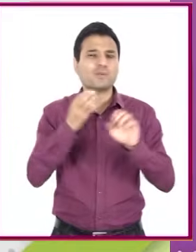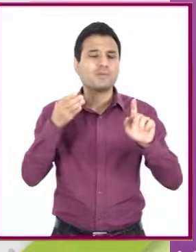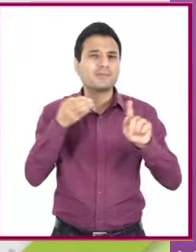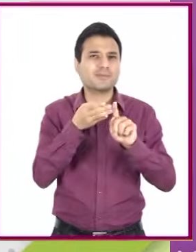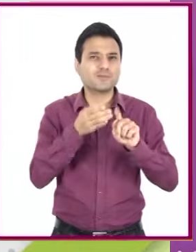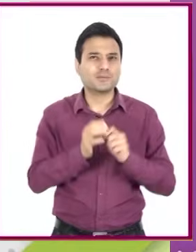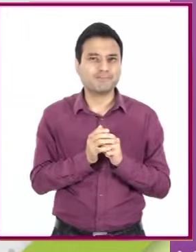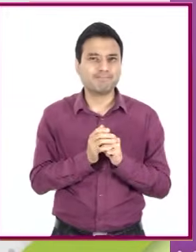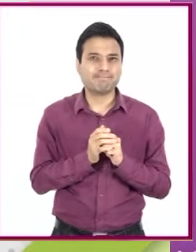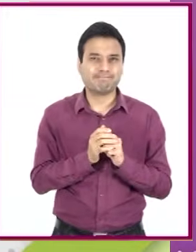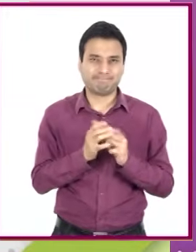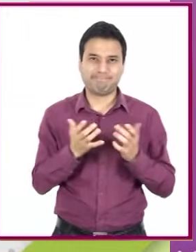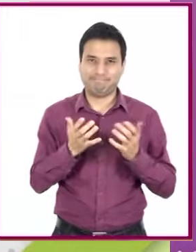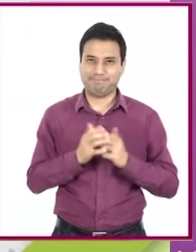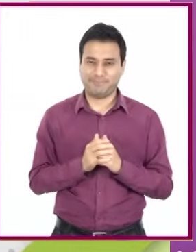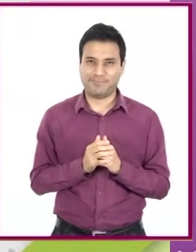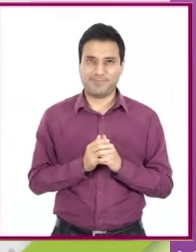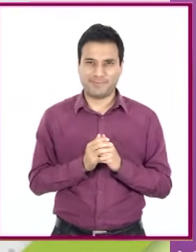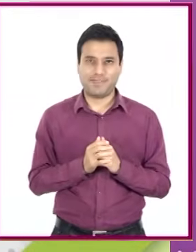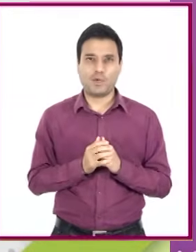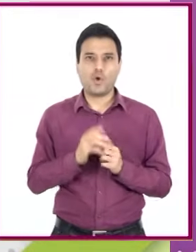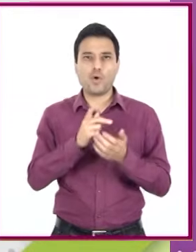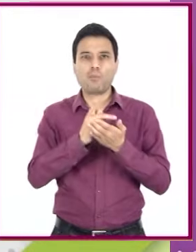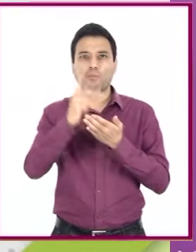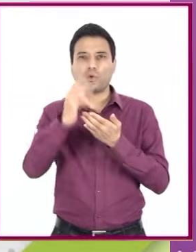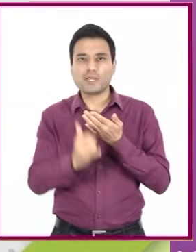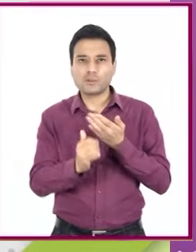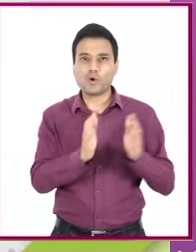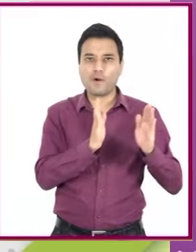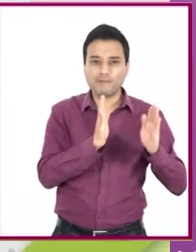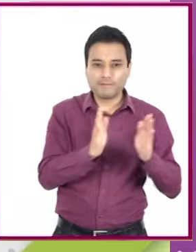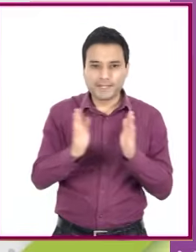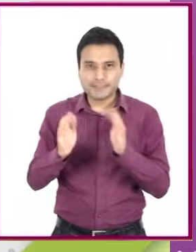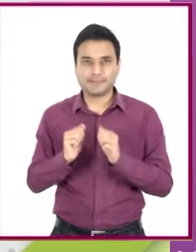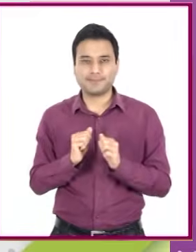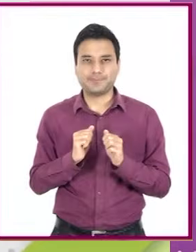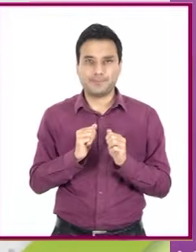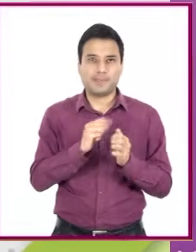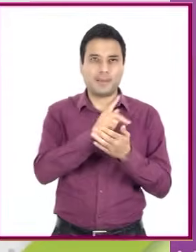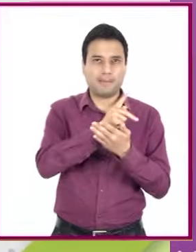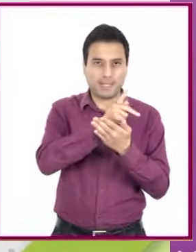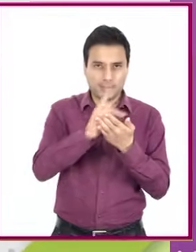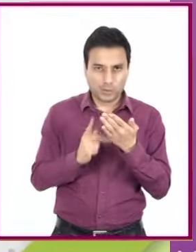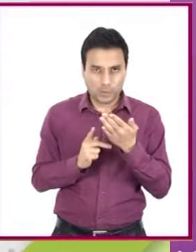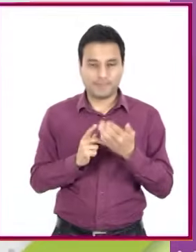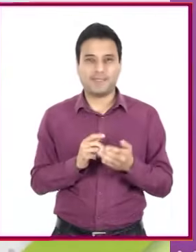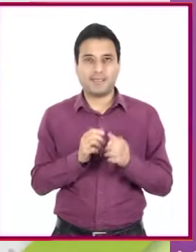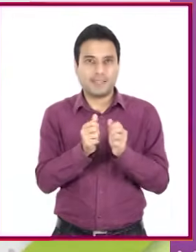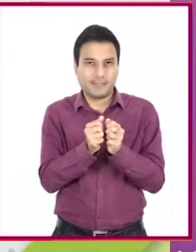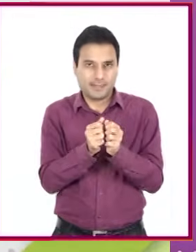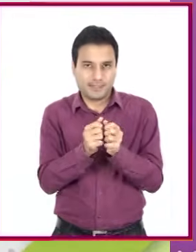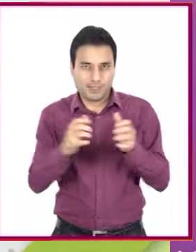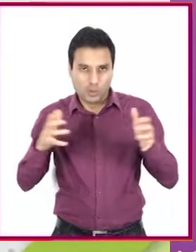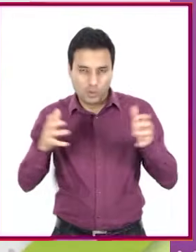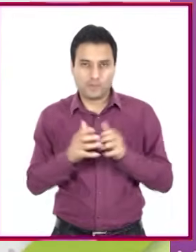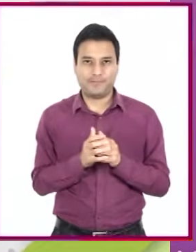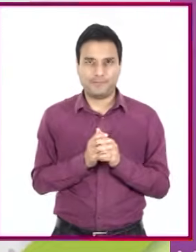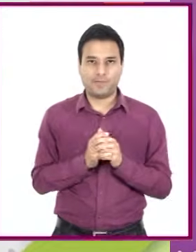de caracterizar las fases de un proyecto: planeación, desarrollo, comunicación y